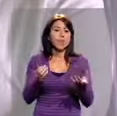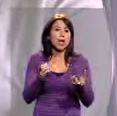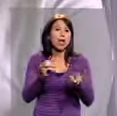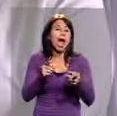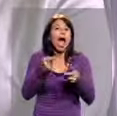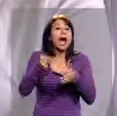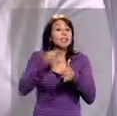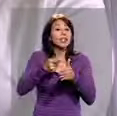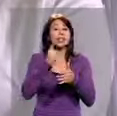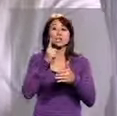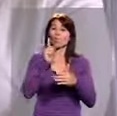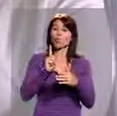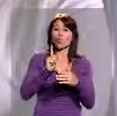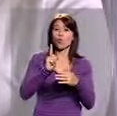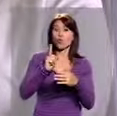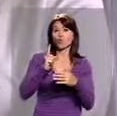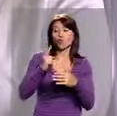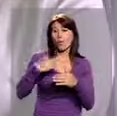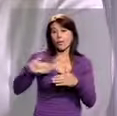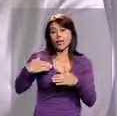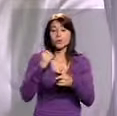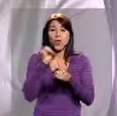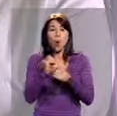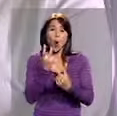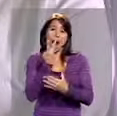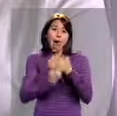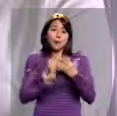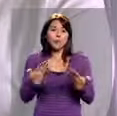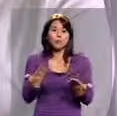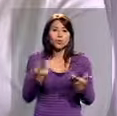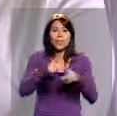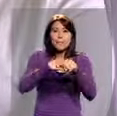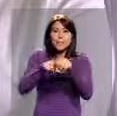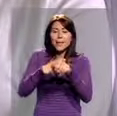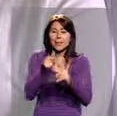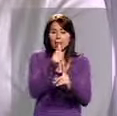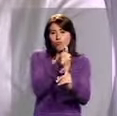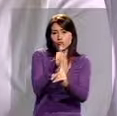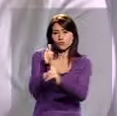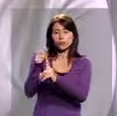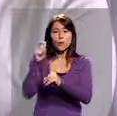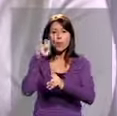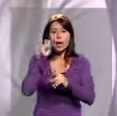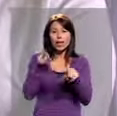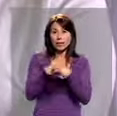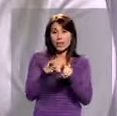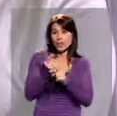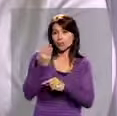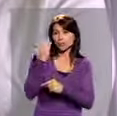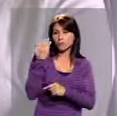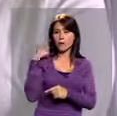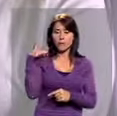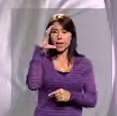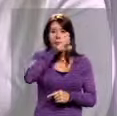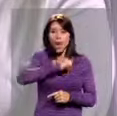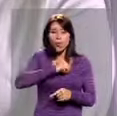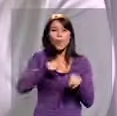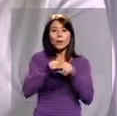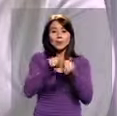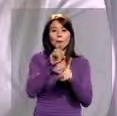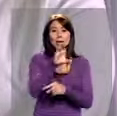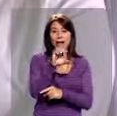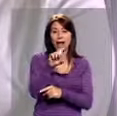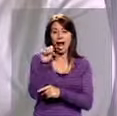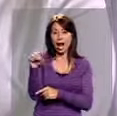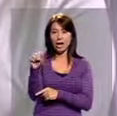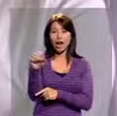radical, unilateral o doble, dependiendo del caso de cada mujer. También recientemente he sabido